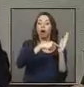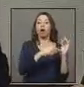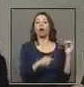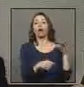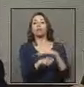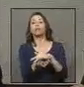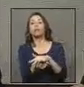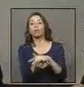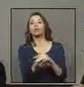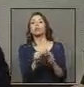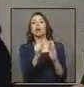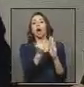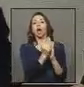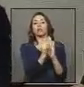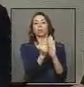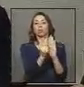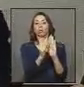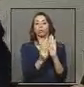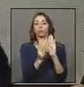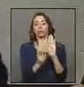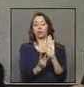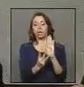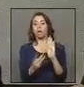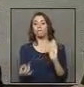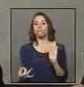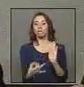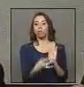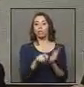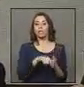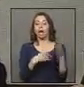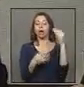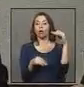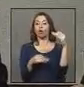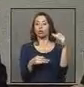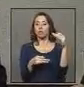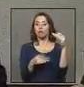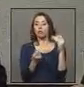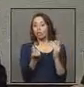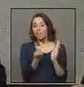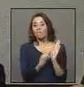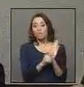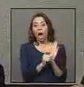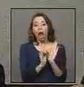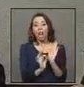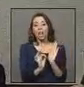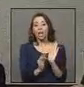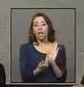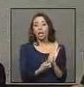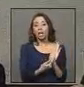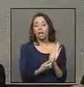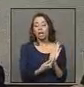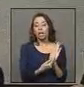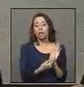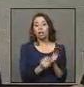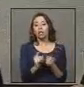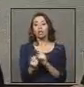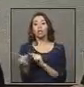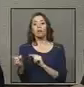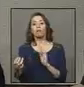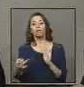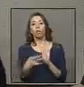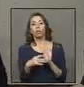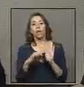artículos 1, 2 y 3 transitorios, se podrían vulnerar contratos totalmente válidos, ya se adolecerían de